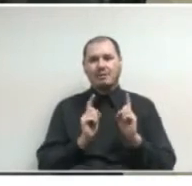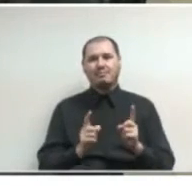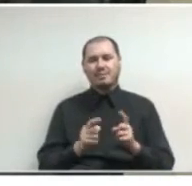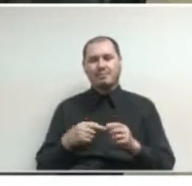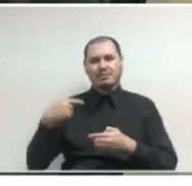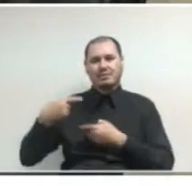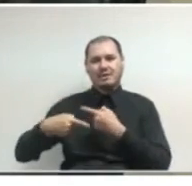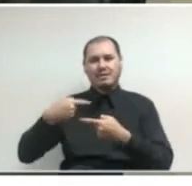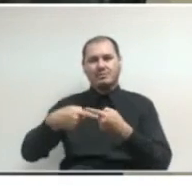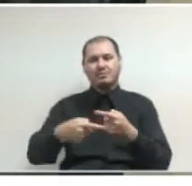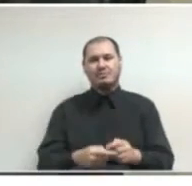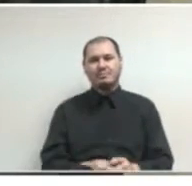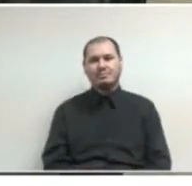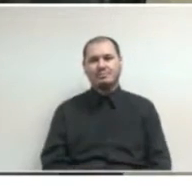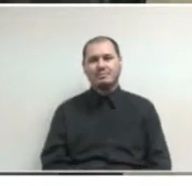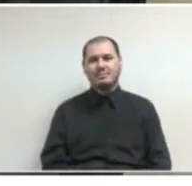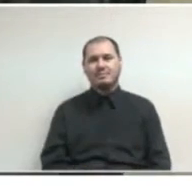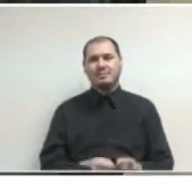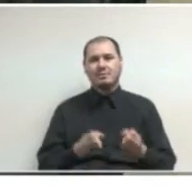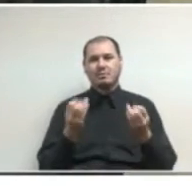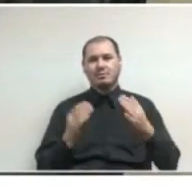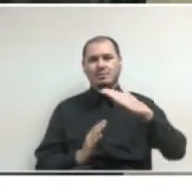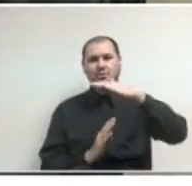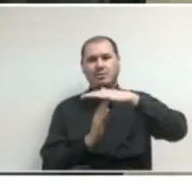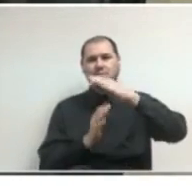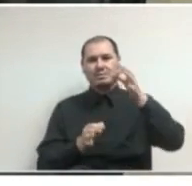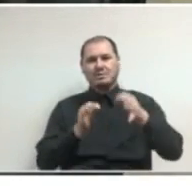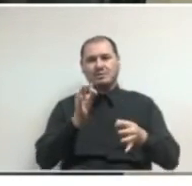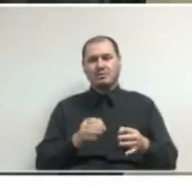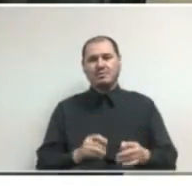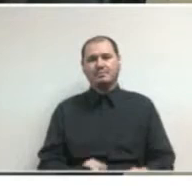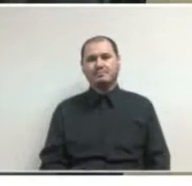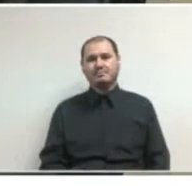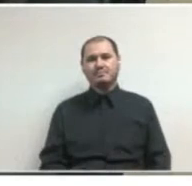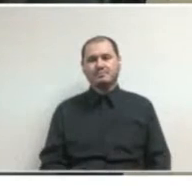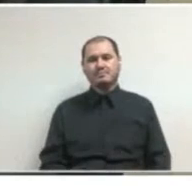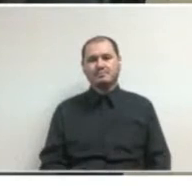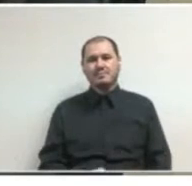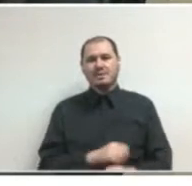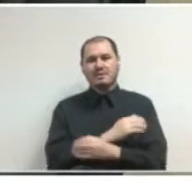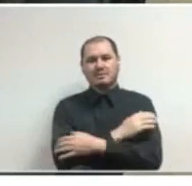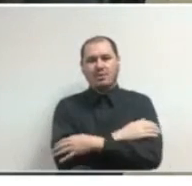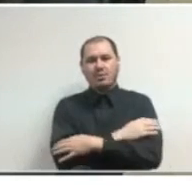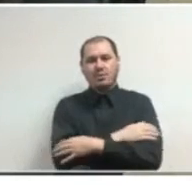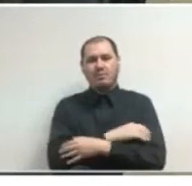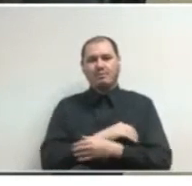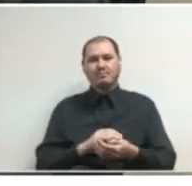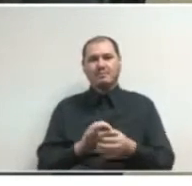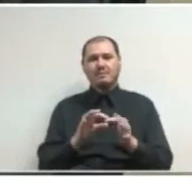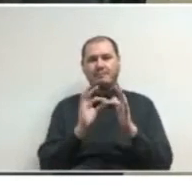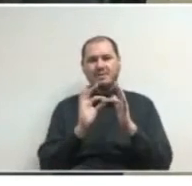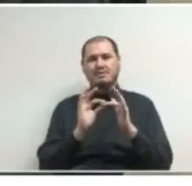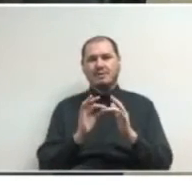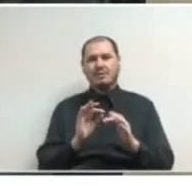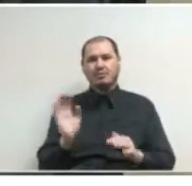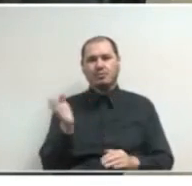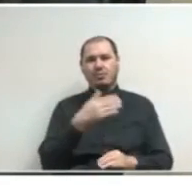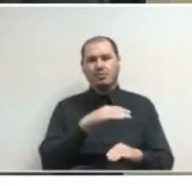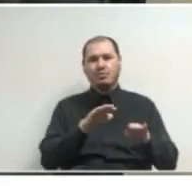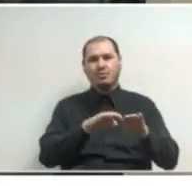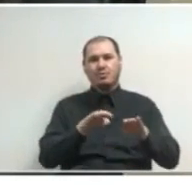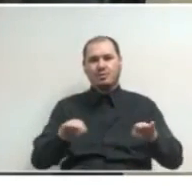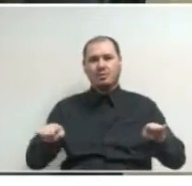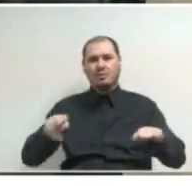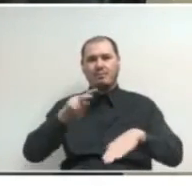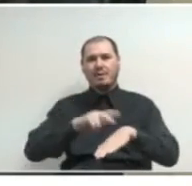Pedénico, ya voy a comando, a mi vez, a Corte Suprema de Justicia, uy, ve, ya voy a acá, te imaite, irorú, mi tangüera, o iba,